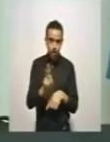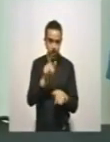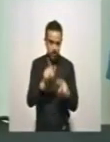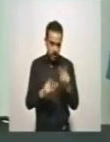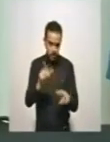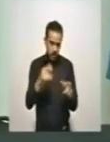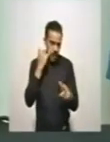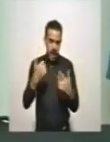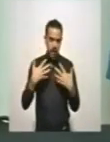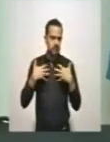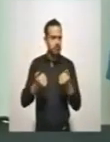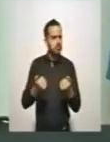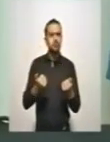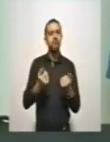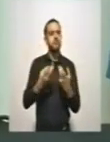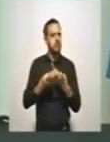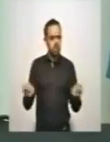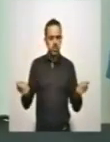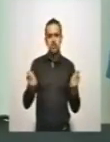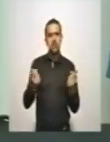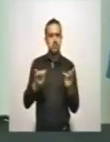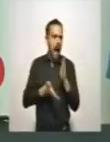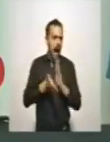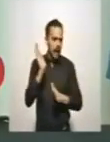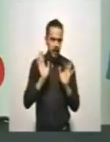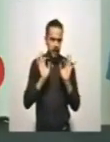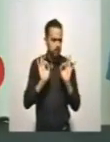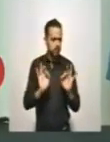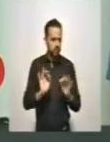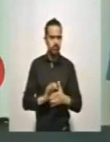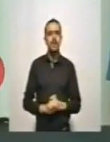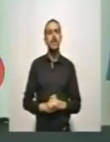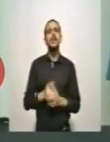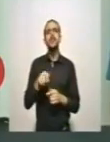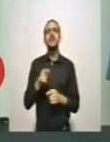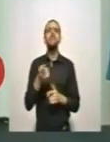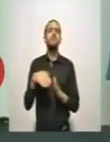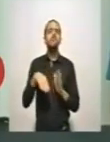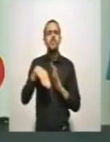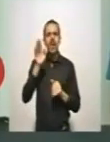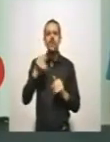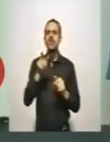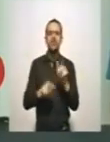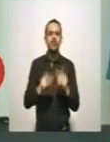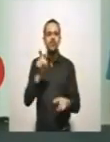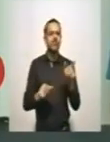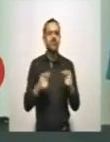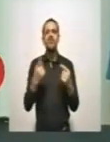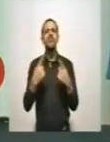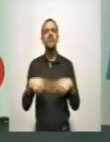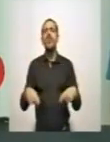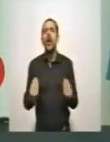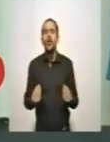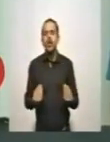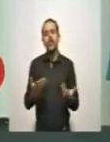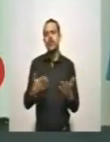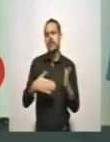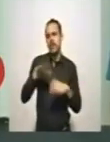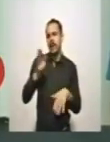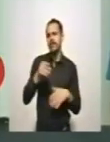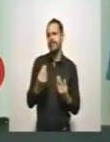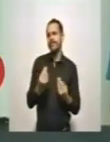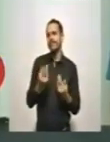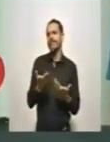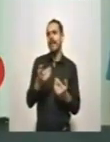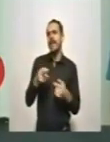definitiva. Las características de los casos, la mayoría de estos casos son pacientes que han